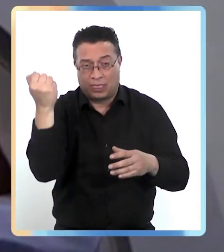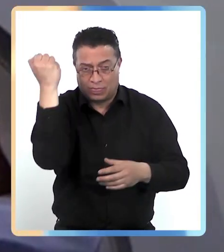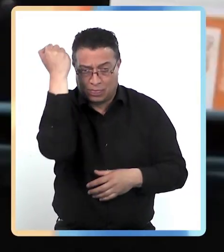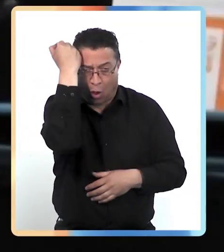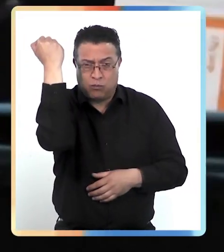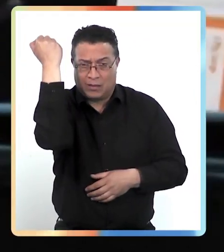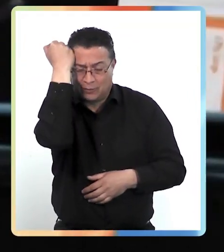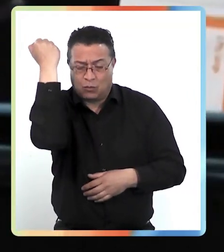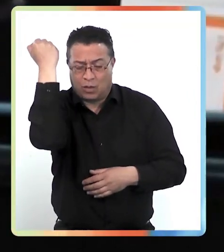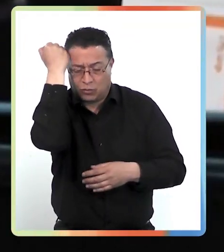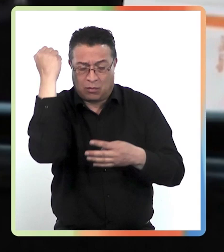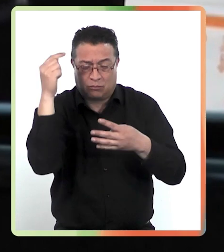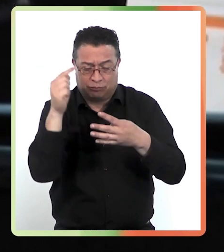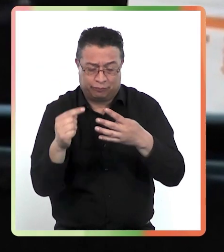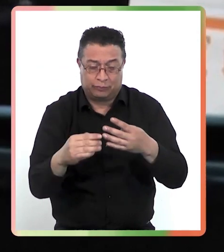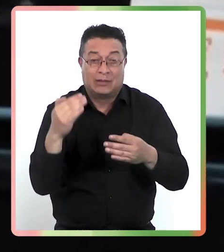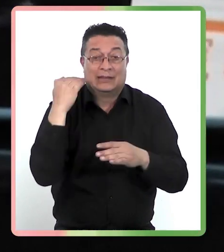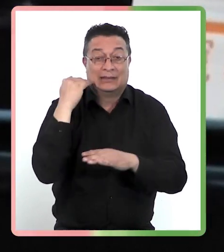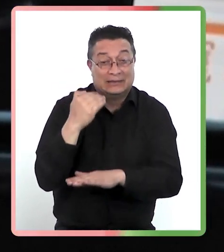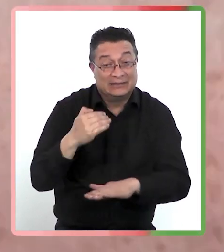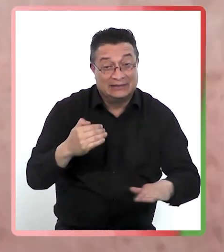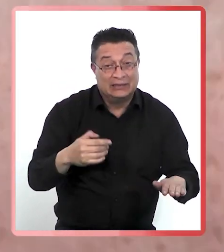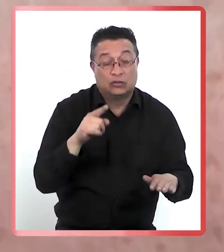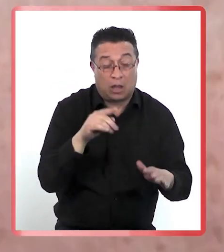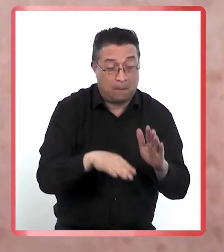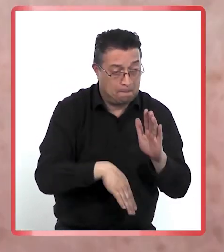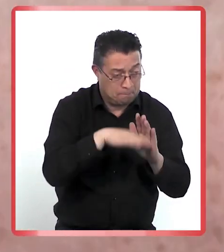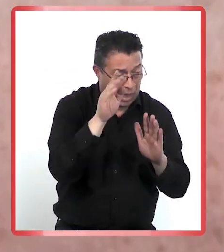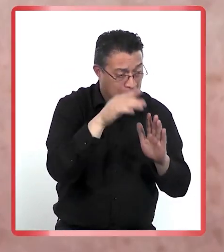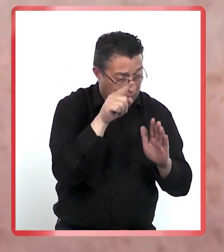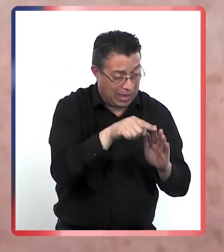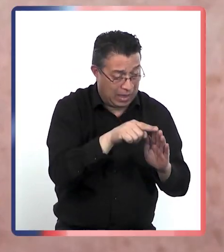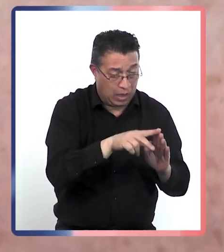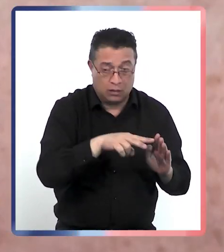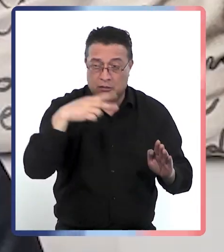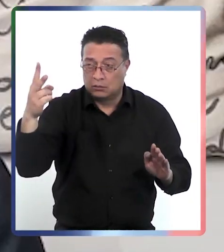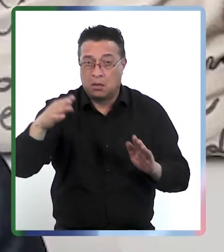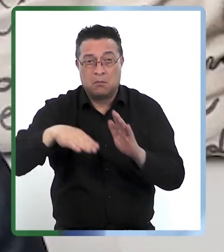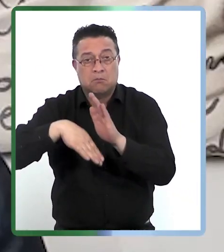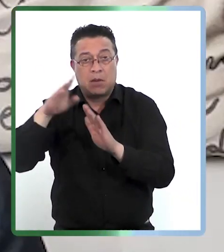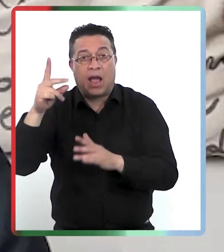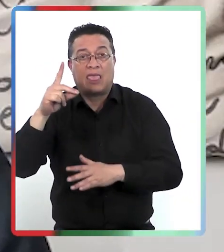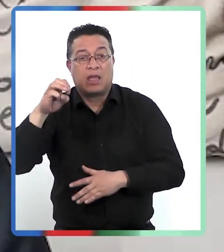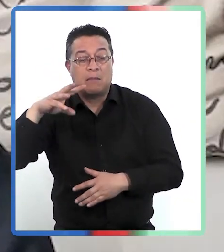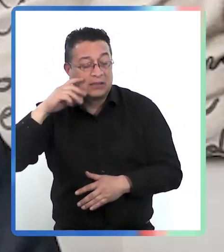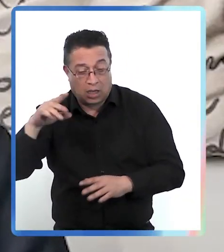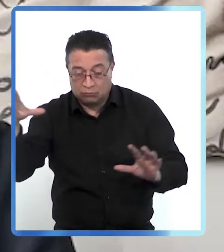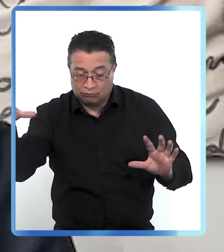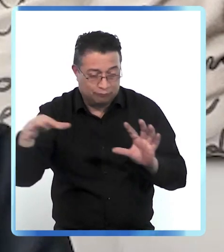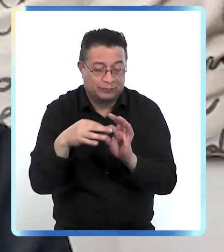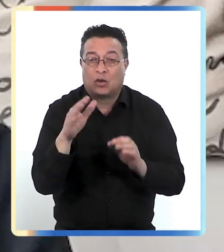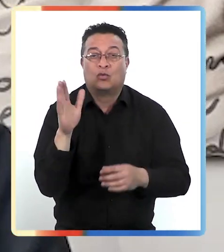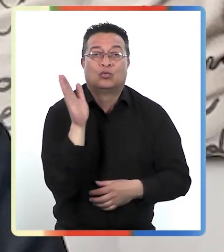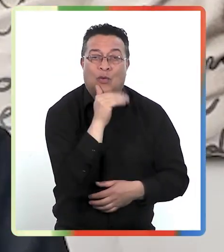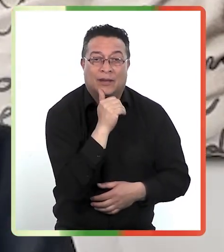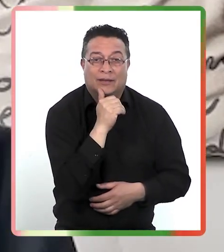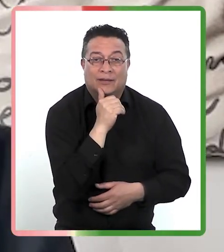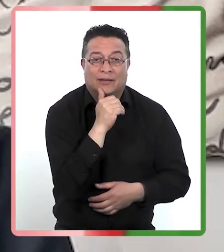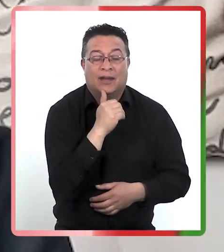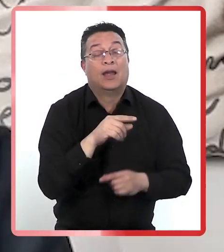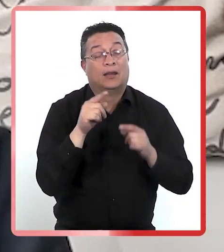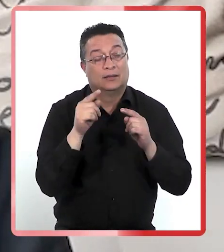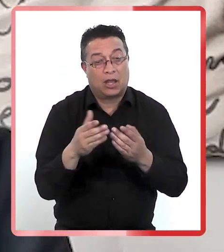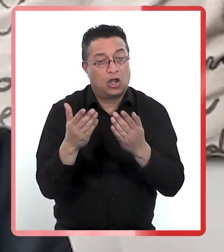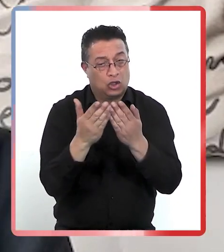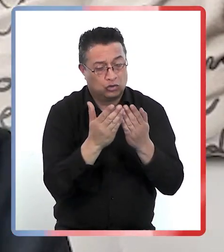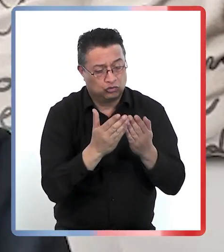traumas o de situaciones adversas en la infancia, los que tienen más demencia. Sin embargo, hay otros estudios que han